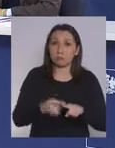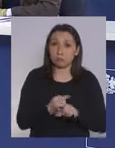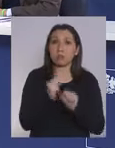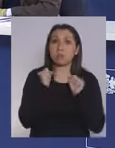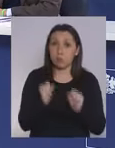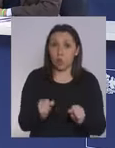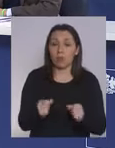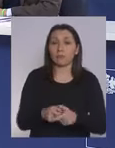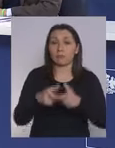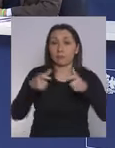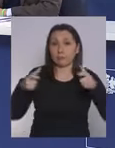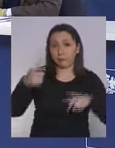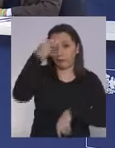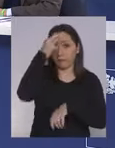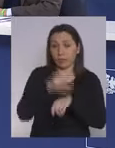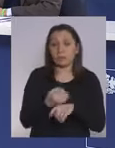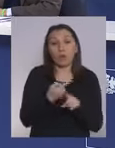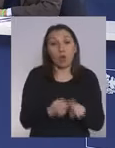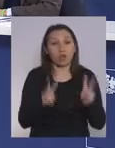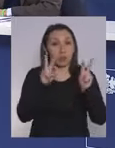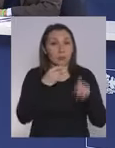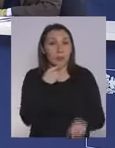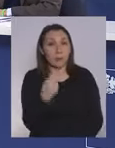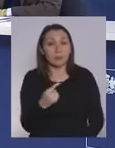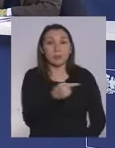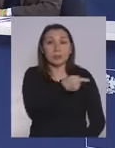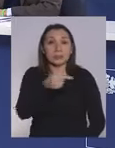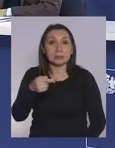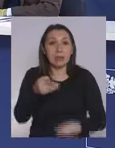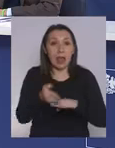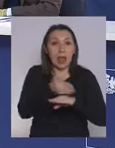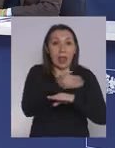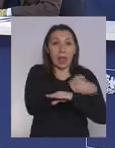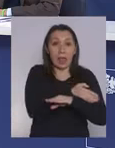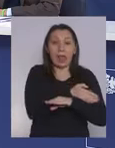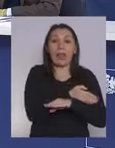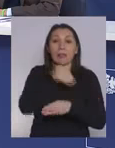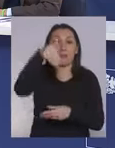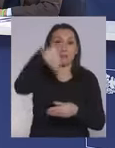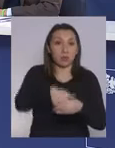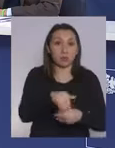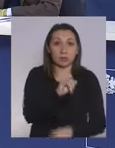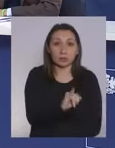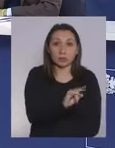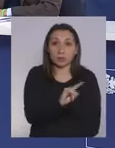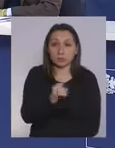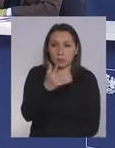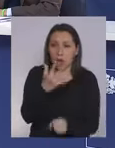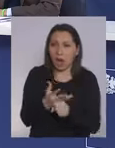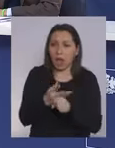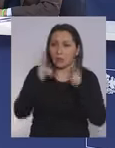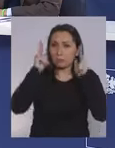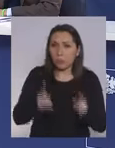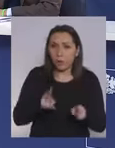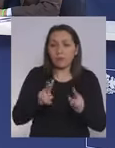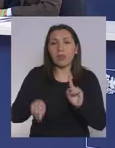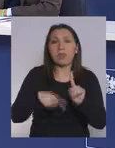lo otro si es que está contemplado que semanas antes de este plebiscito hayan medidas restrictivas